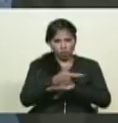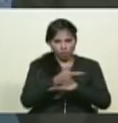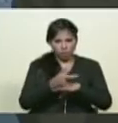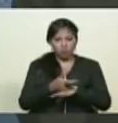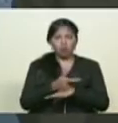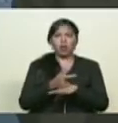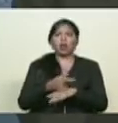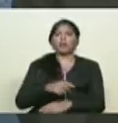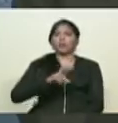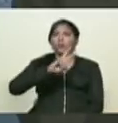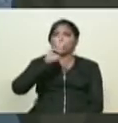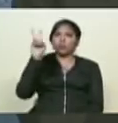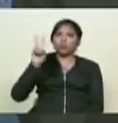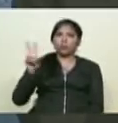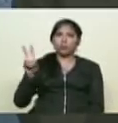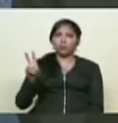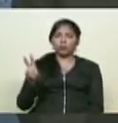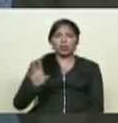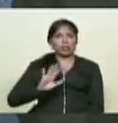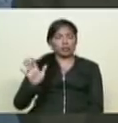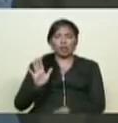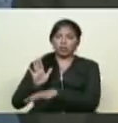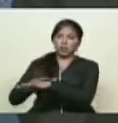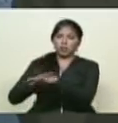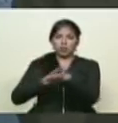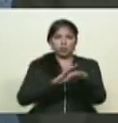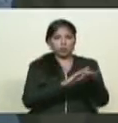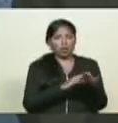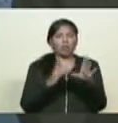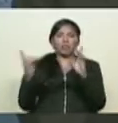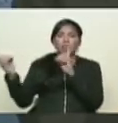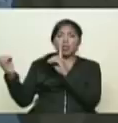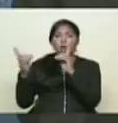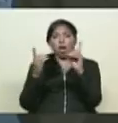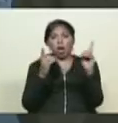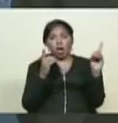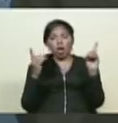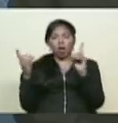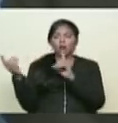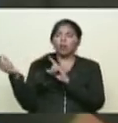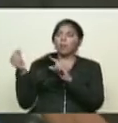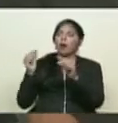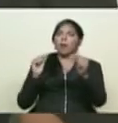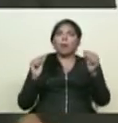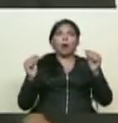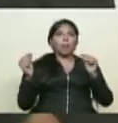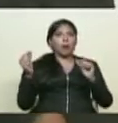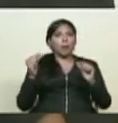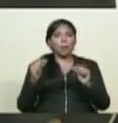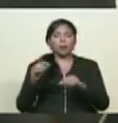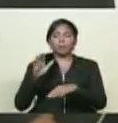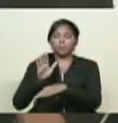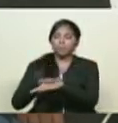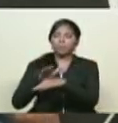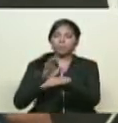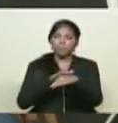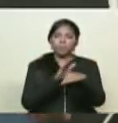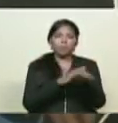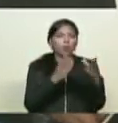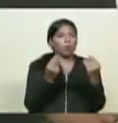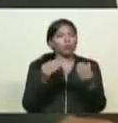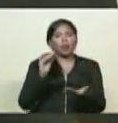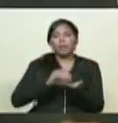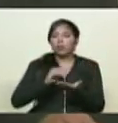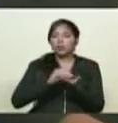ha hecho un llamado del diálogo y seguiremos insistiendo en este tema con la oposición venezolana tal y como se ha anunciado